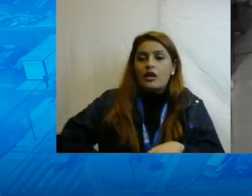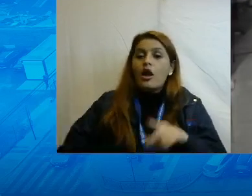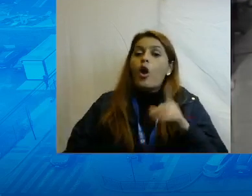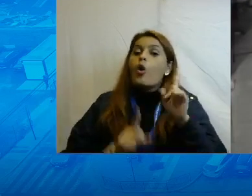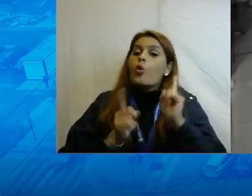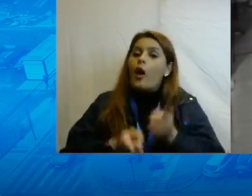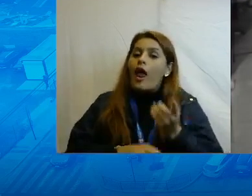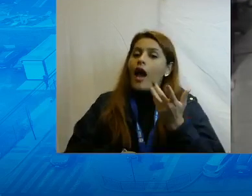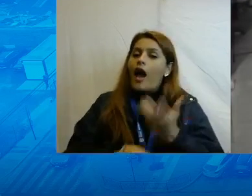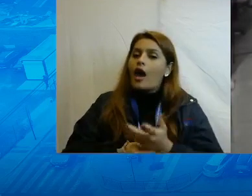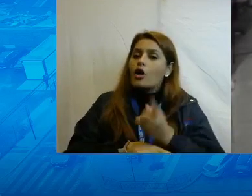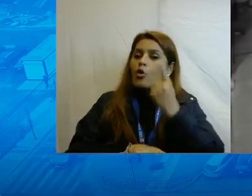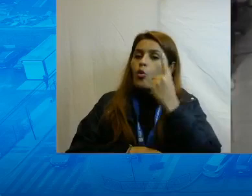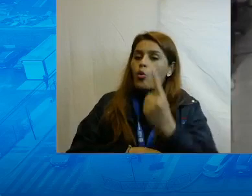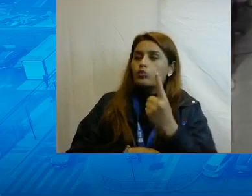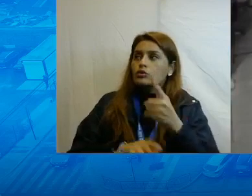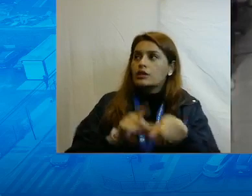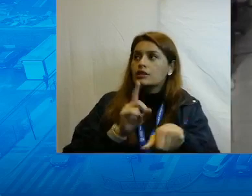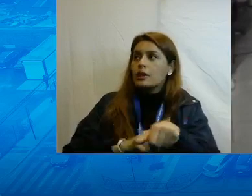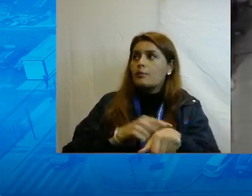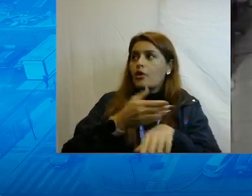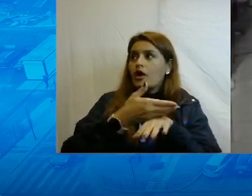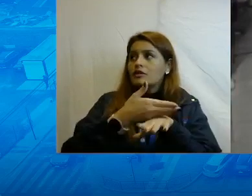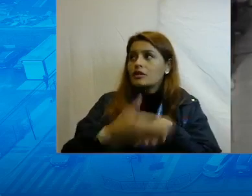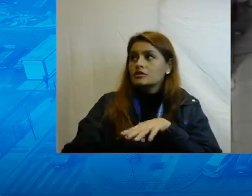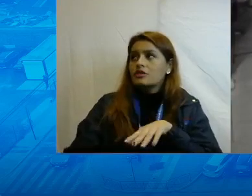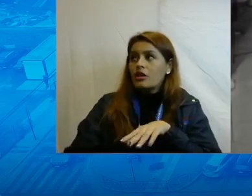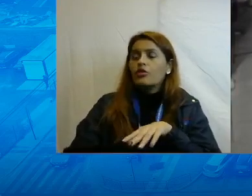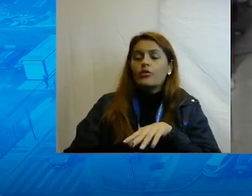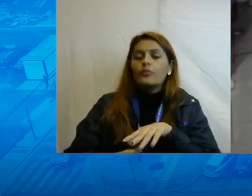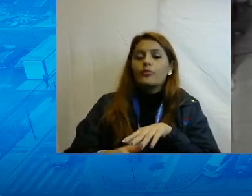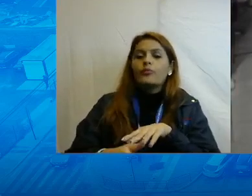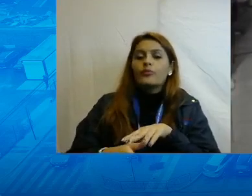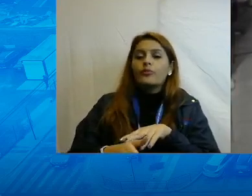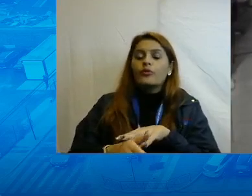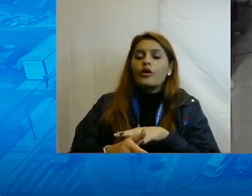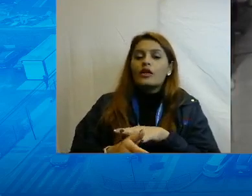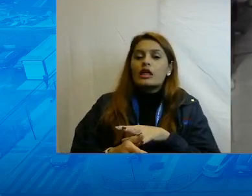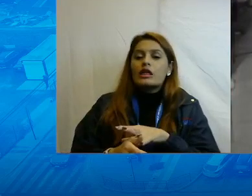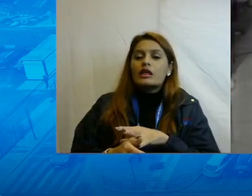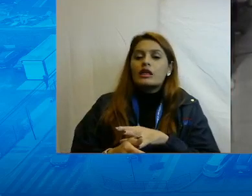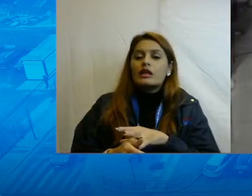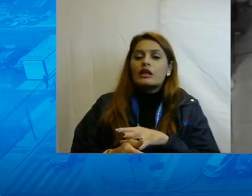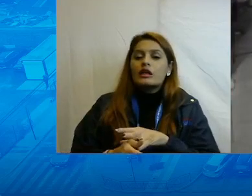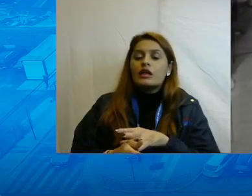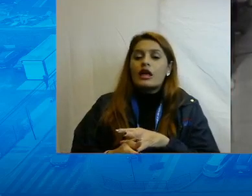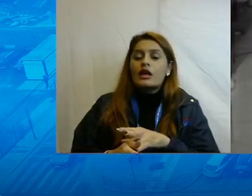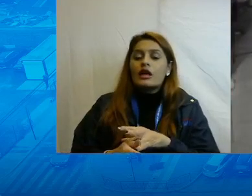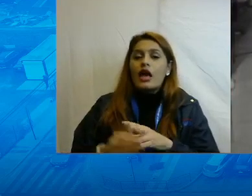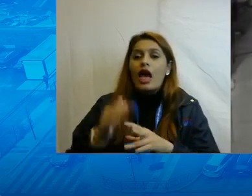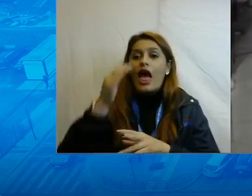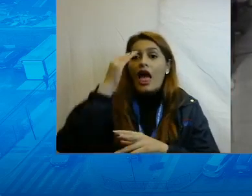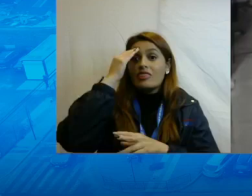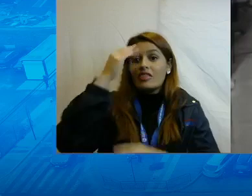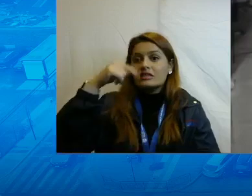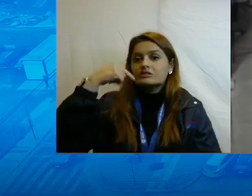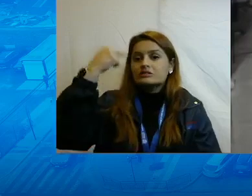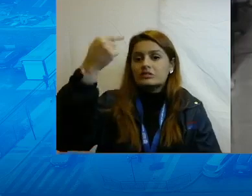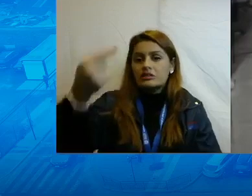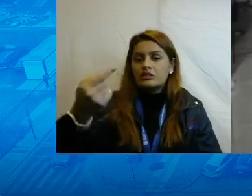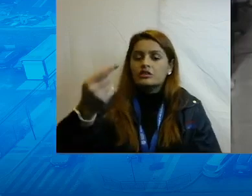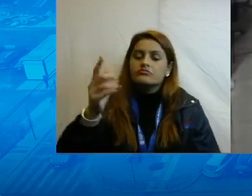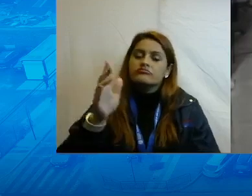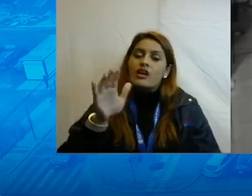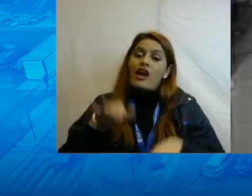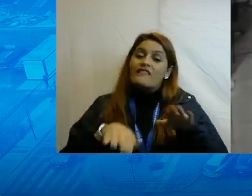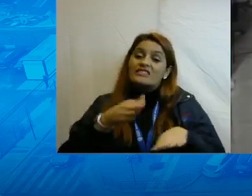pequeño margen de retraso en la recolección de residuos que se han estado normalizando al día siguiente. Producto de esta pana de